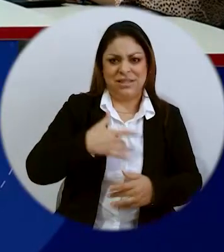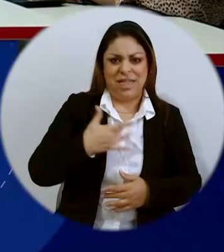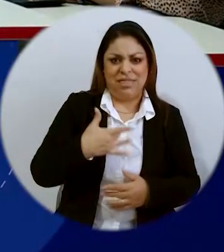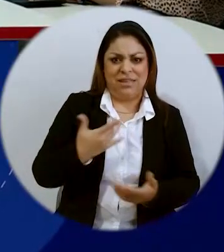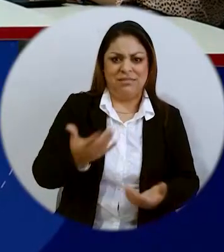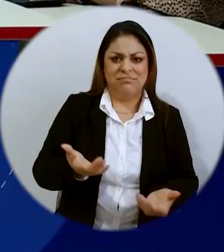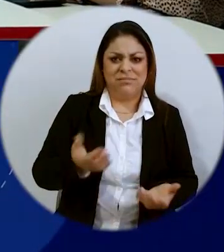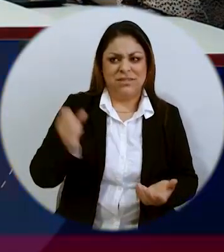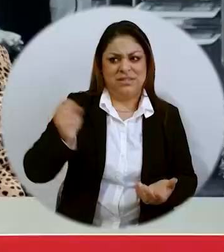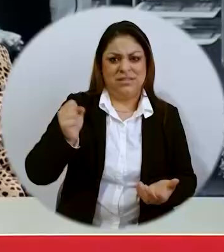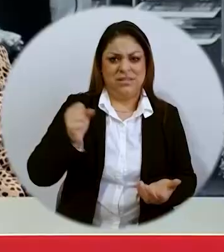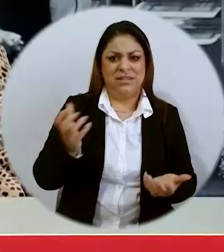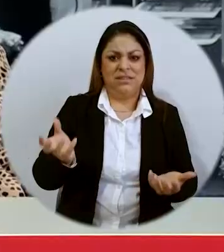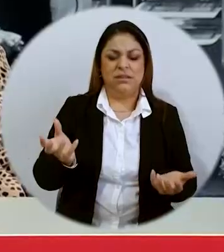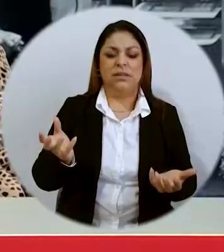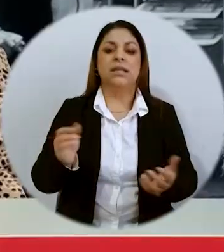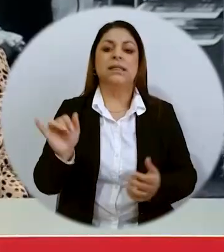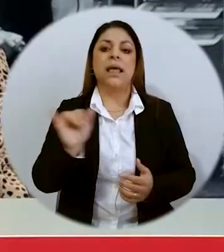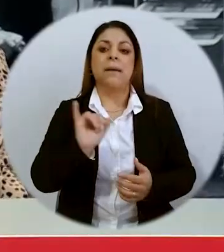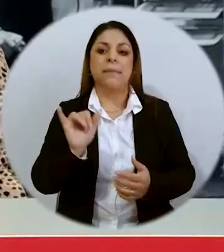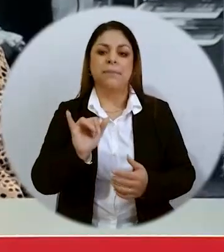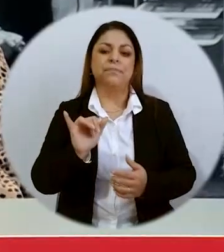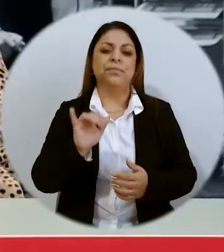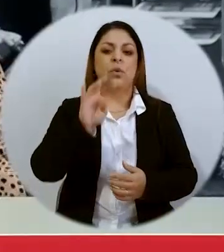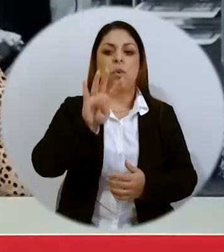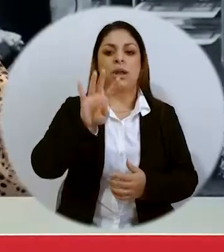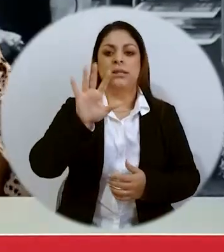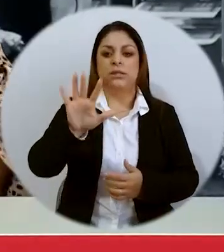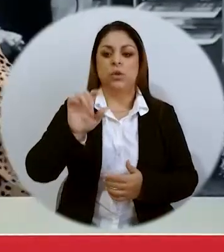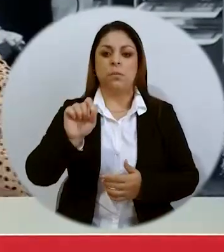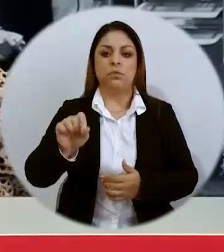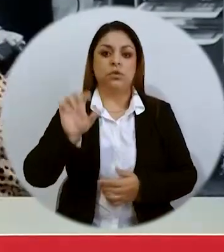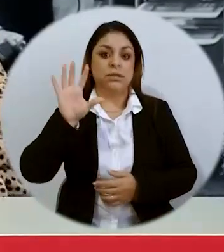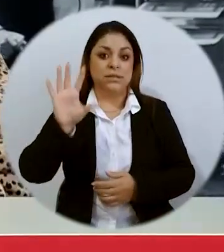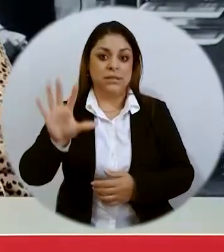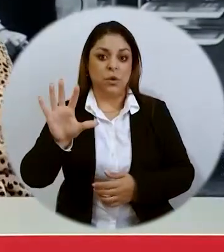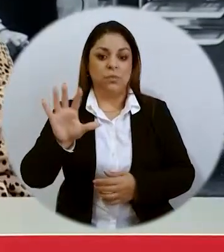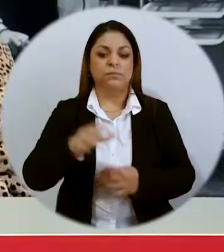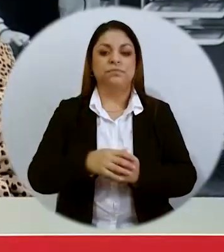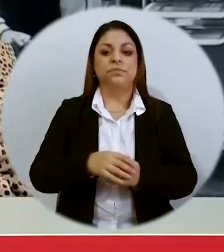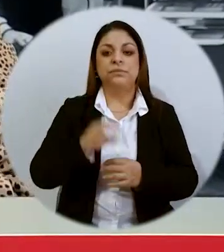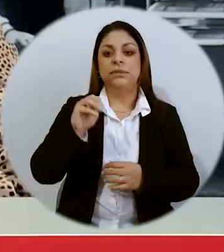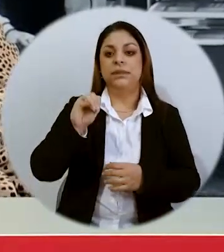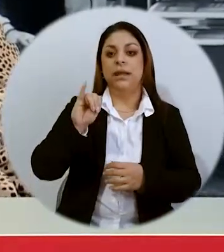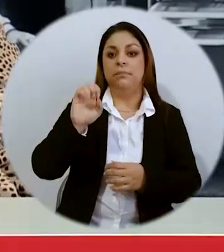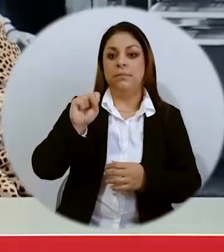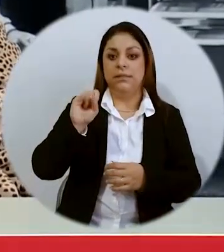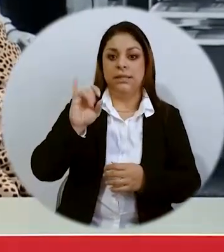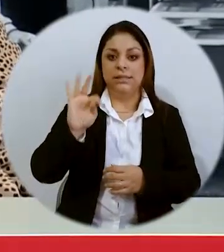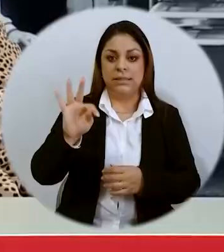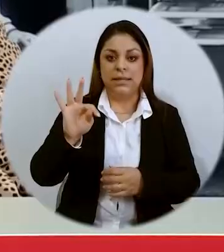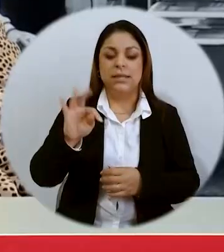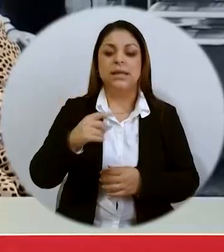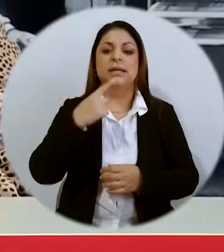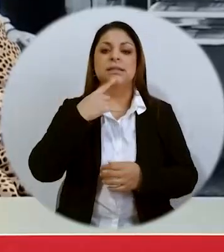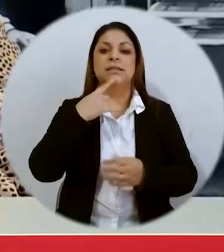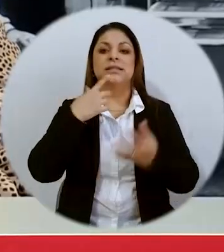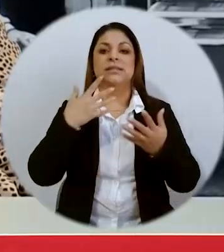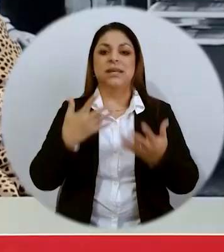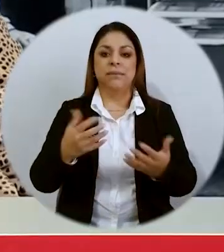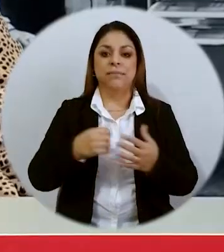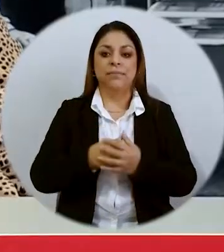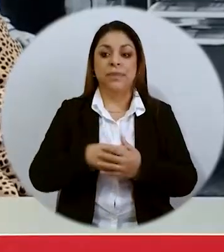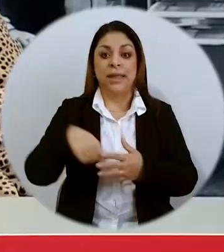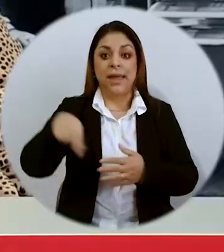las personas sí lo sienten. Además, el 45.5 en el caso del MISID del